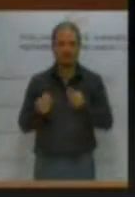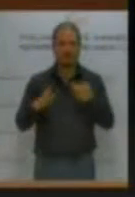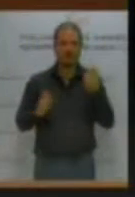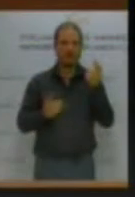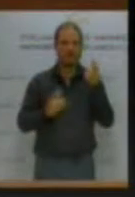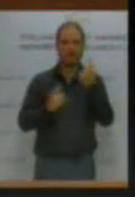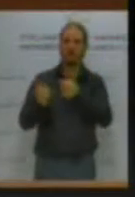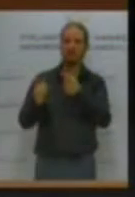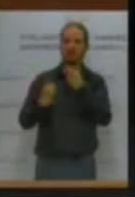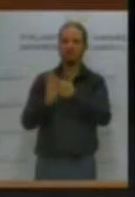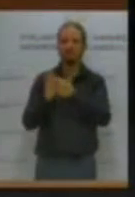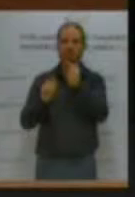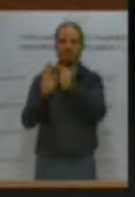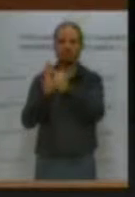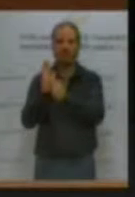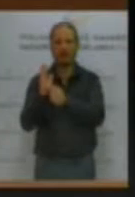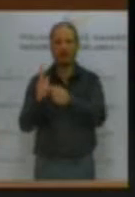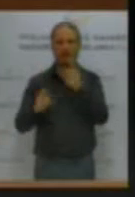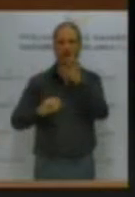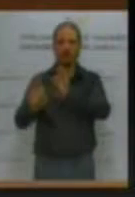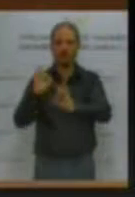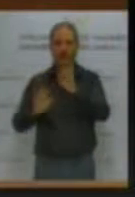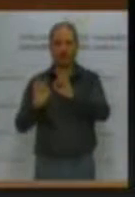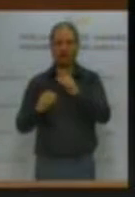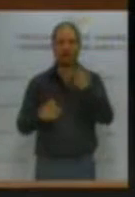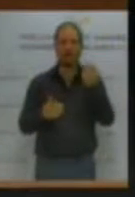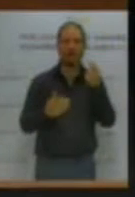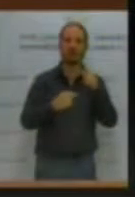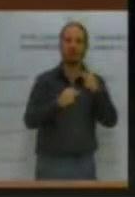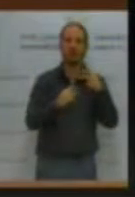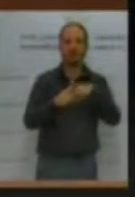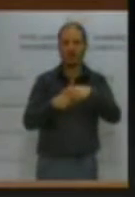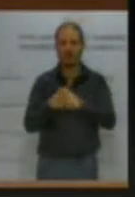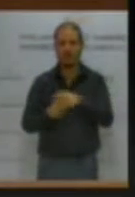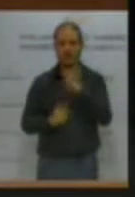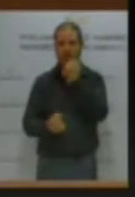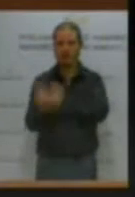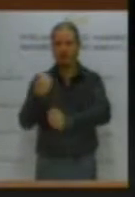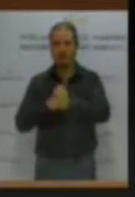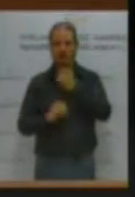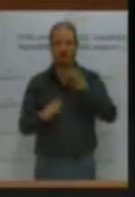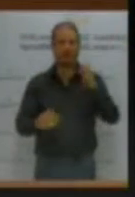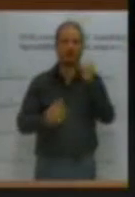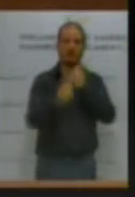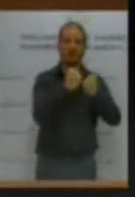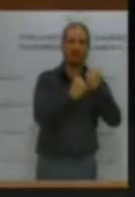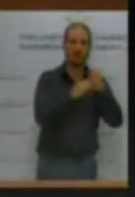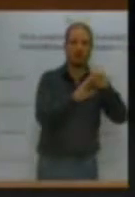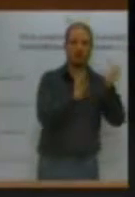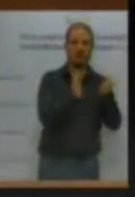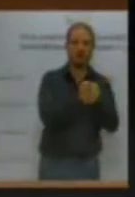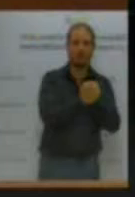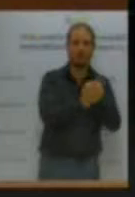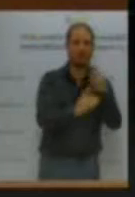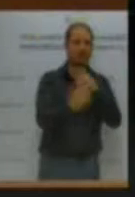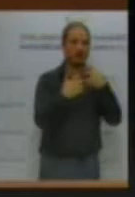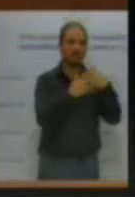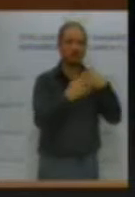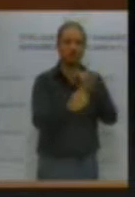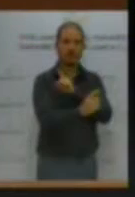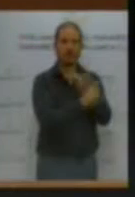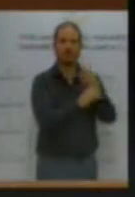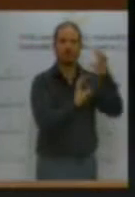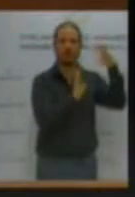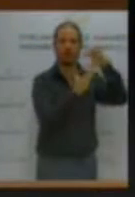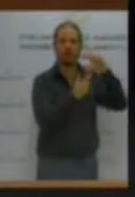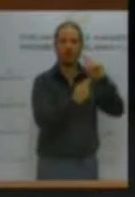de gestión e instrumentos económicos de cara a incentivar la economía circular y la lucha contra el cambio climático,